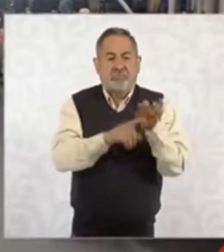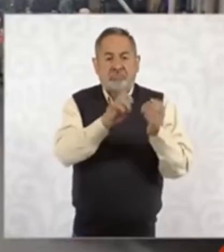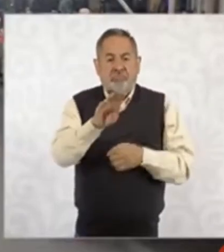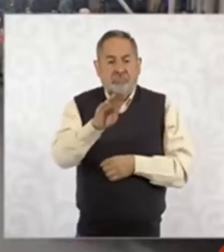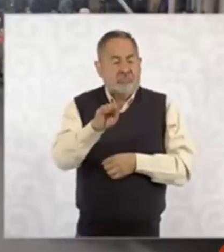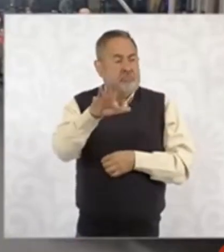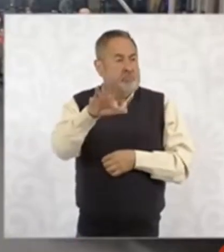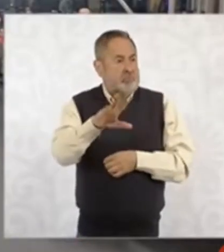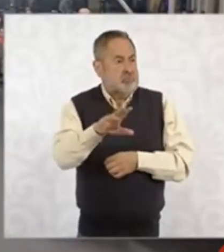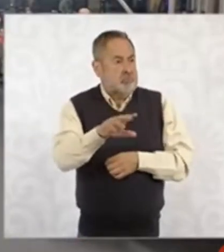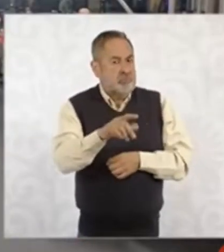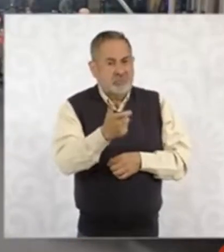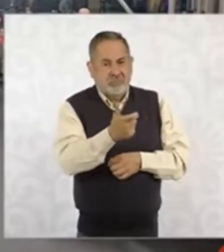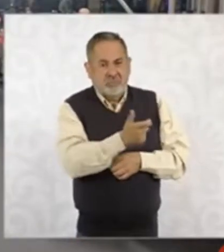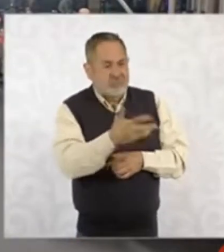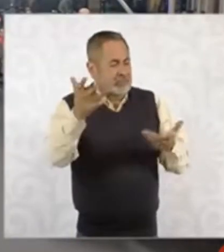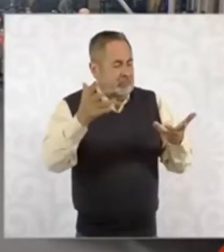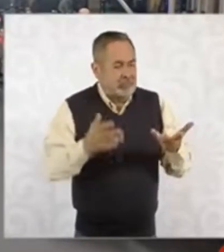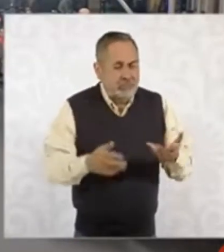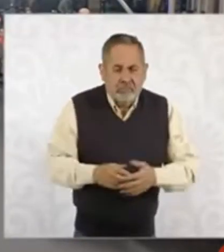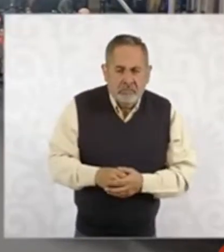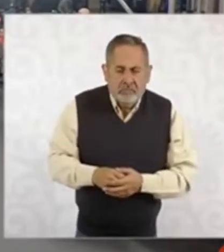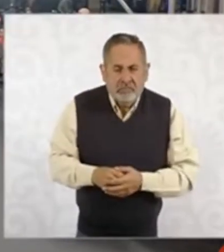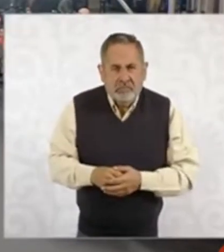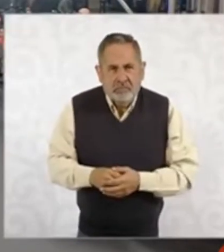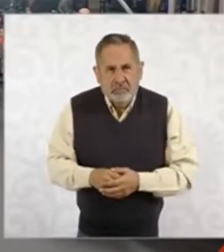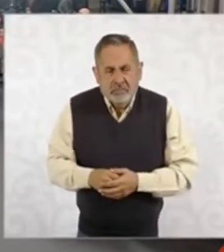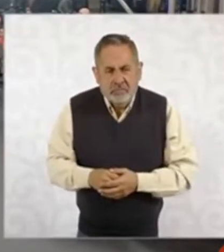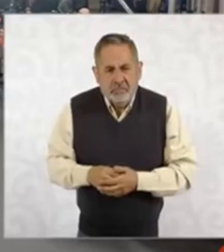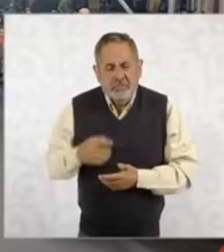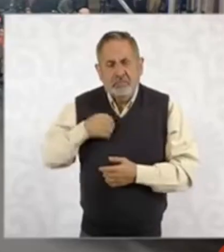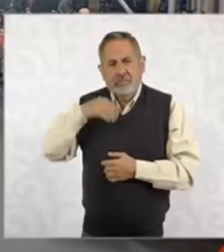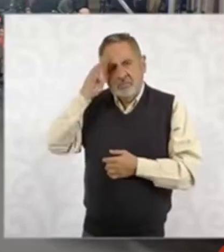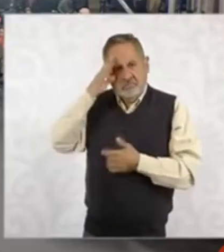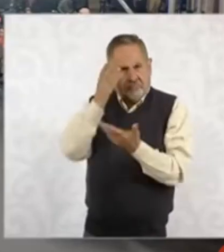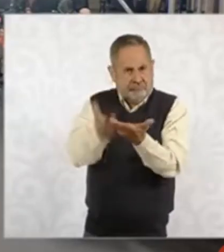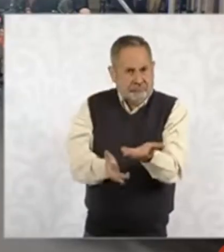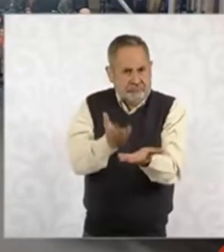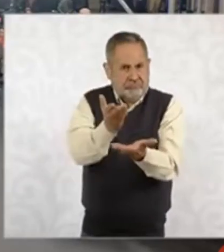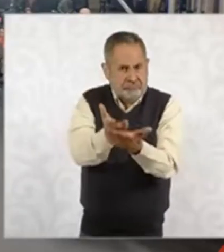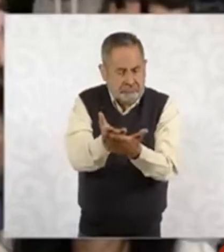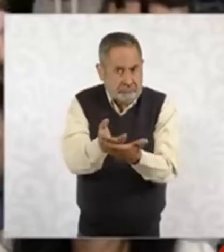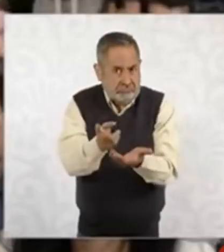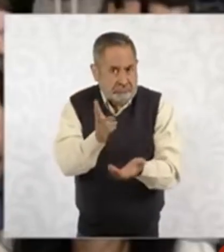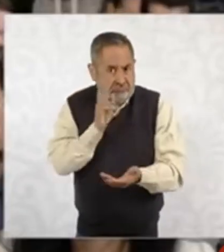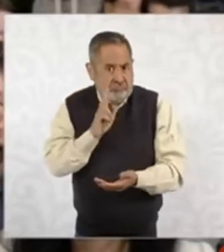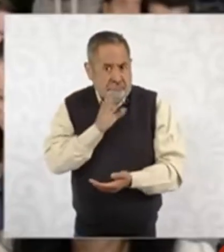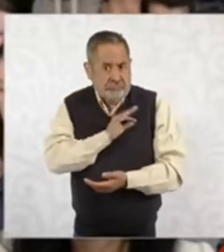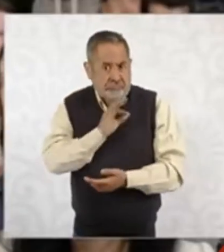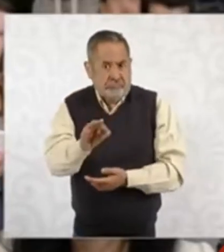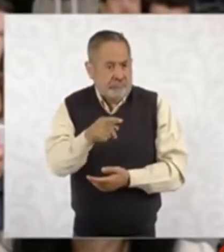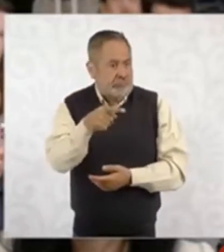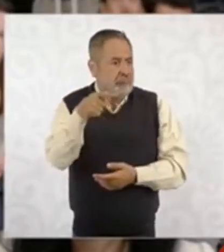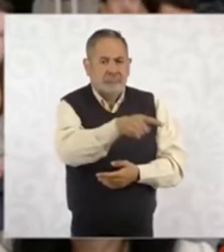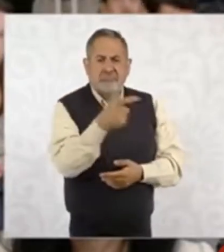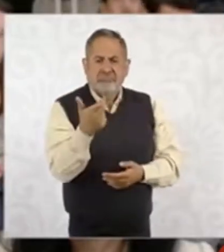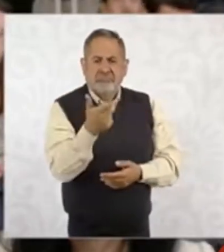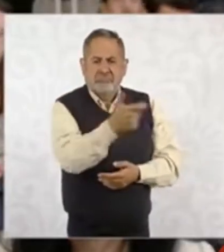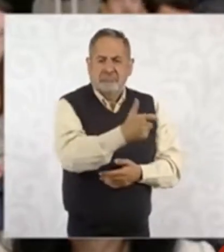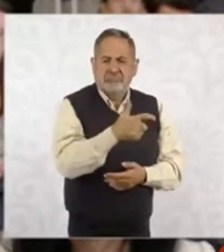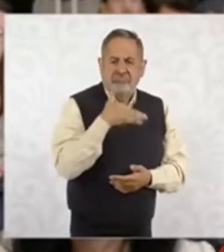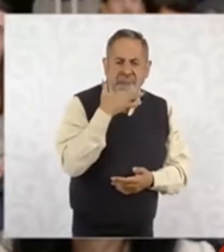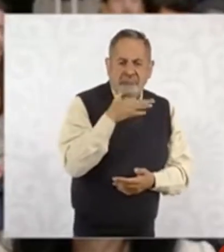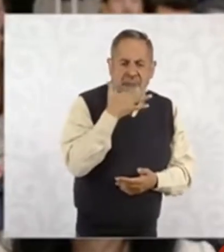1994. Creo que no exagero si pongo sobre la mesa que hay posibilidades de que dinero mal habido